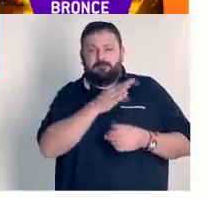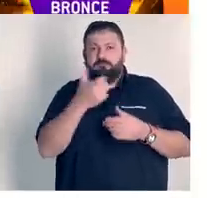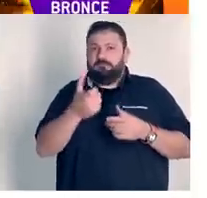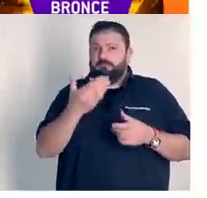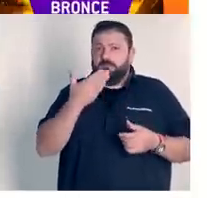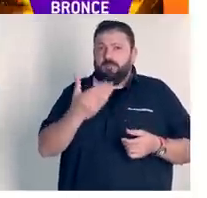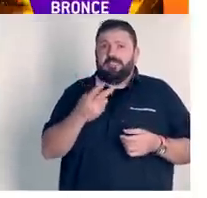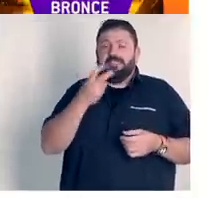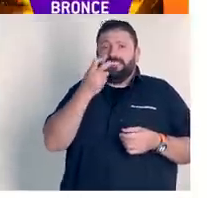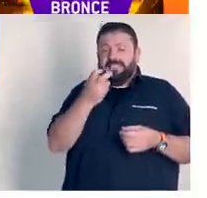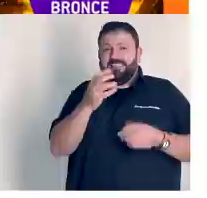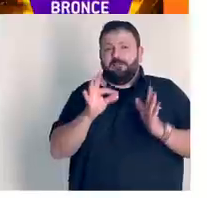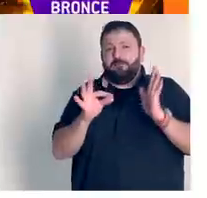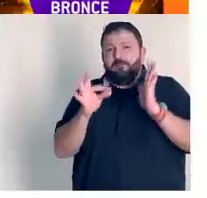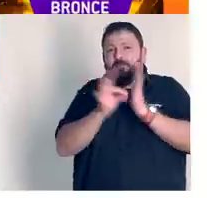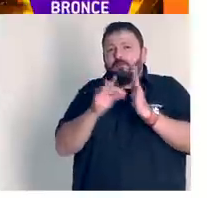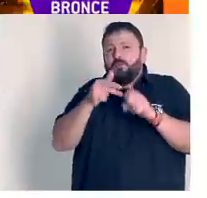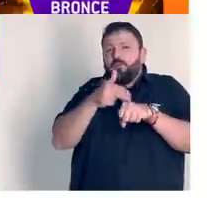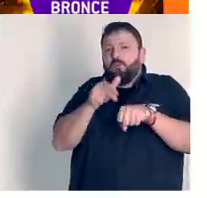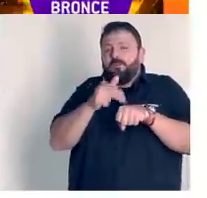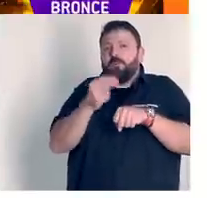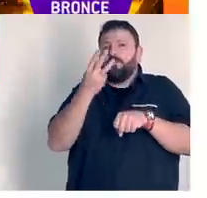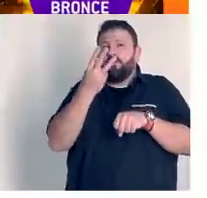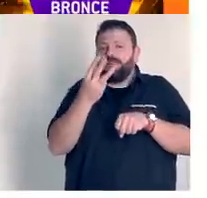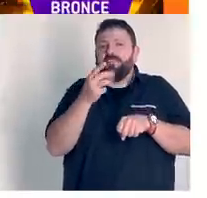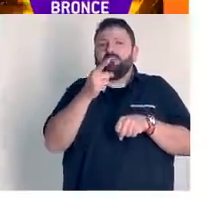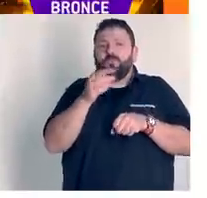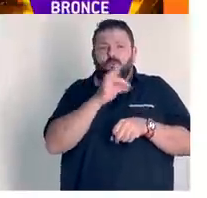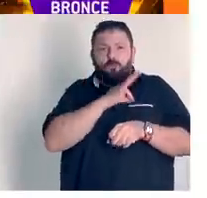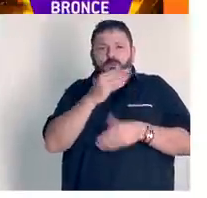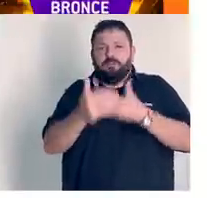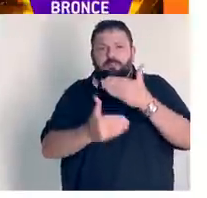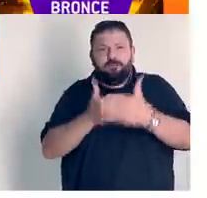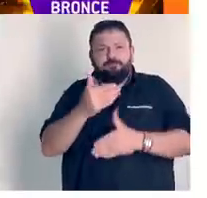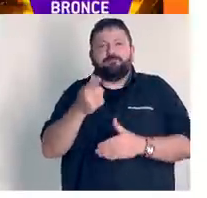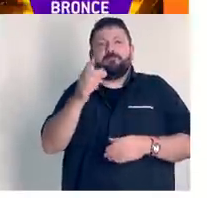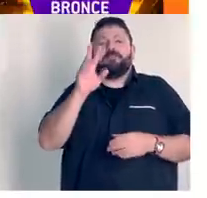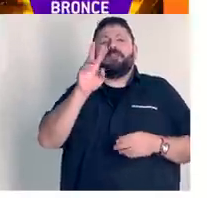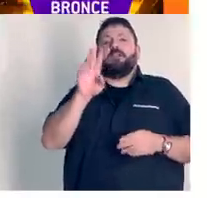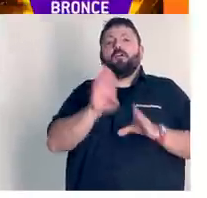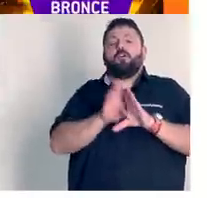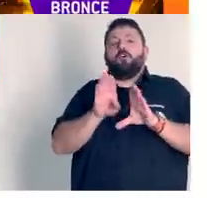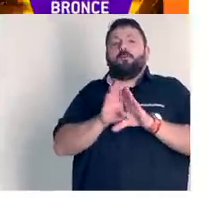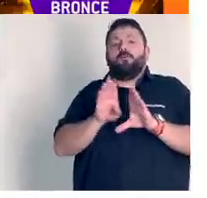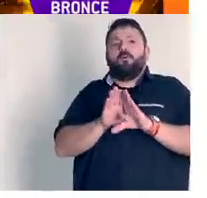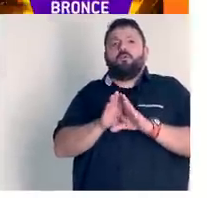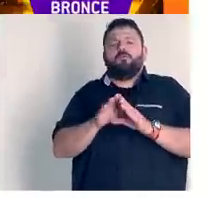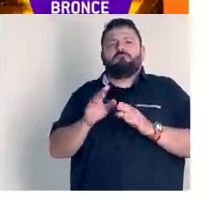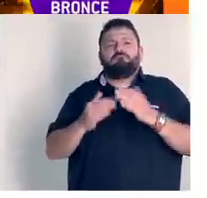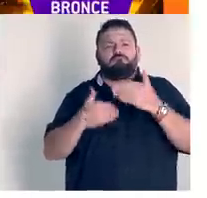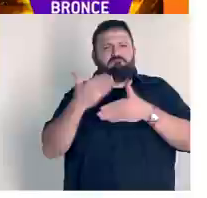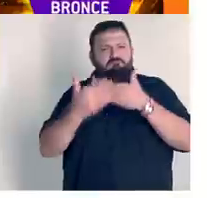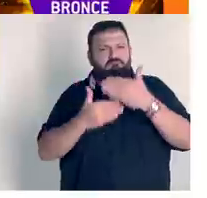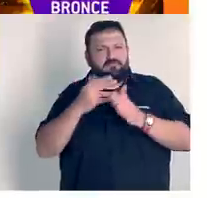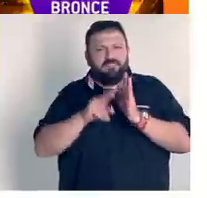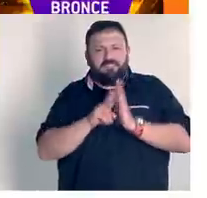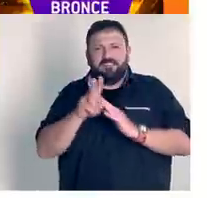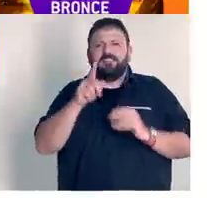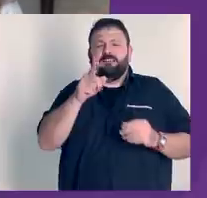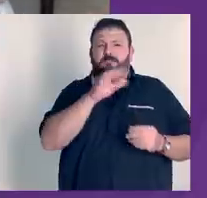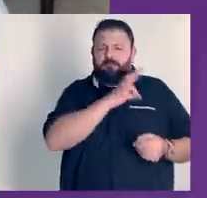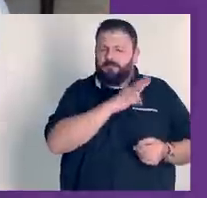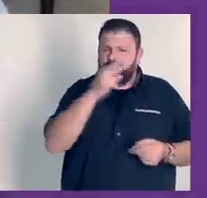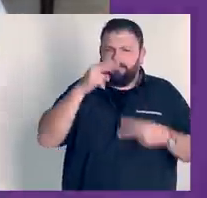el punto número 3 es el seguimiento que va a hacer que se genere un volumen de producción. Vamos a despepitar el pollo,